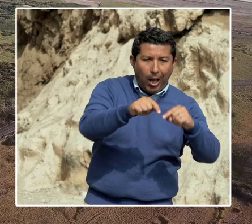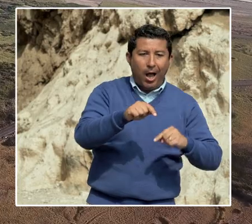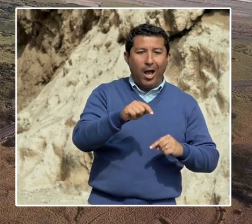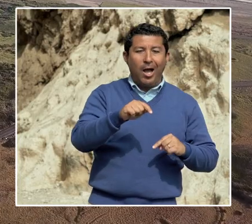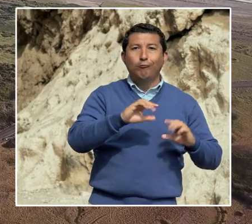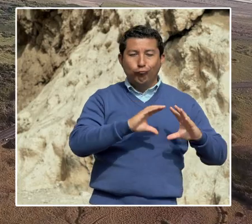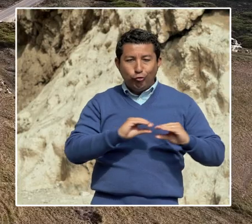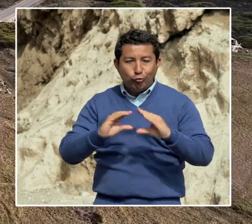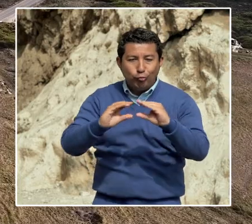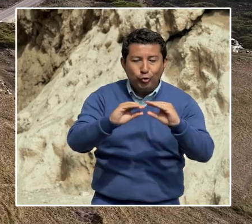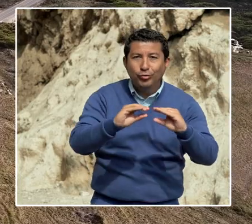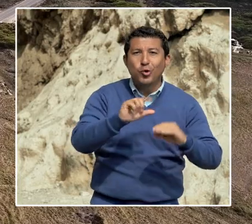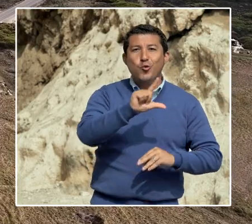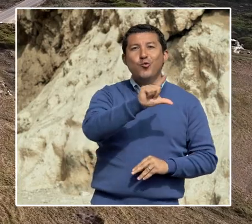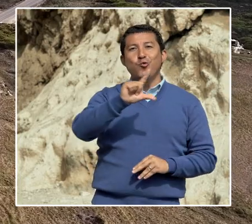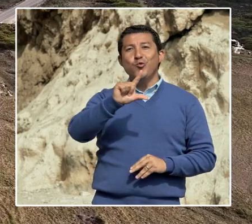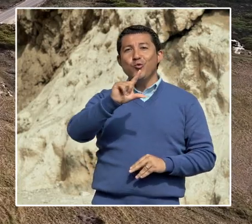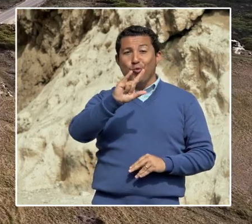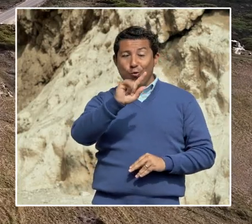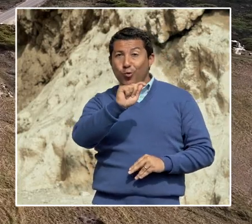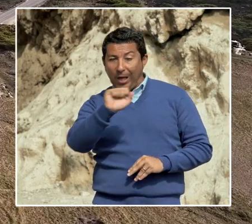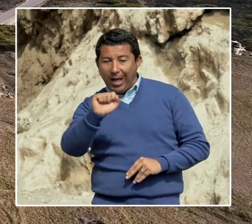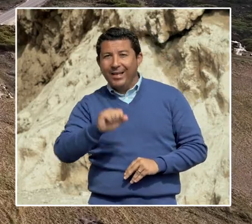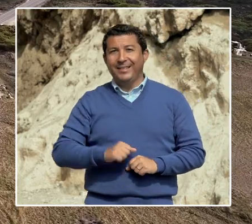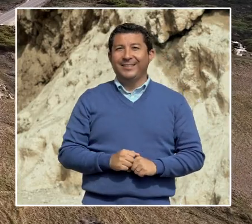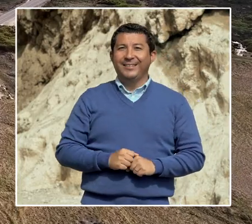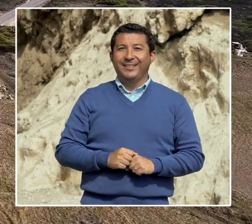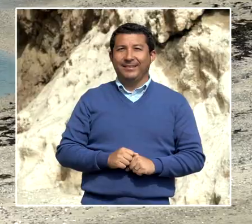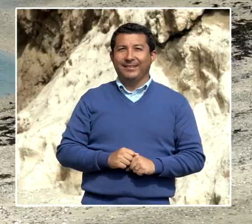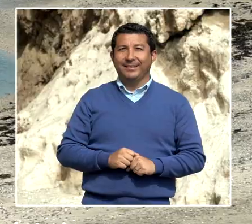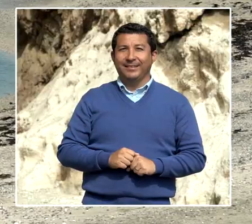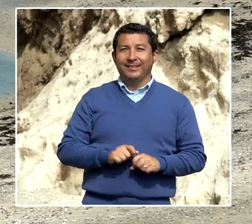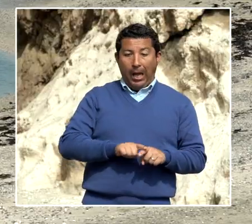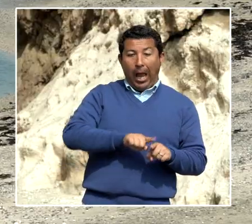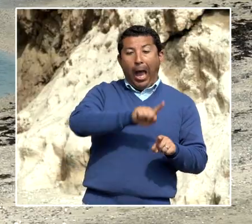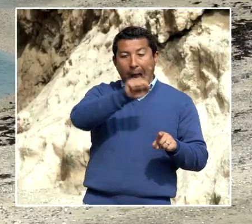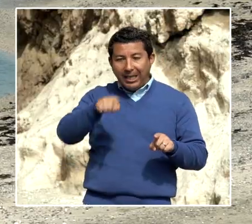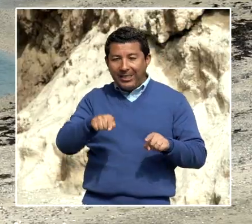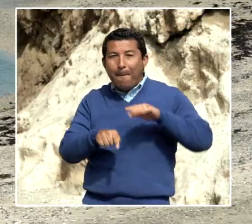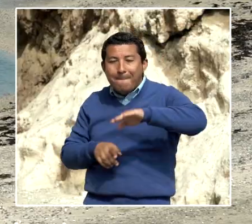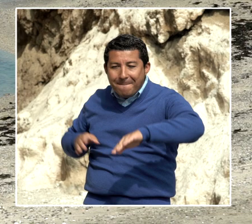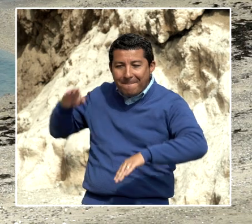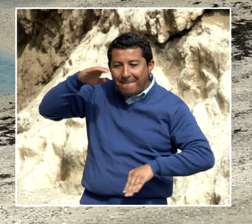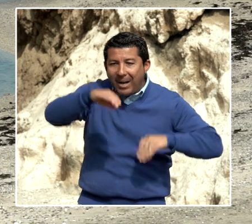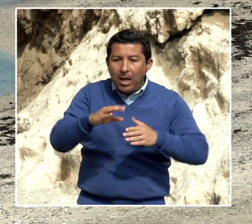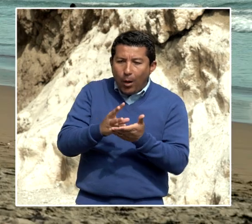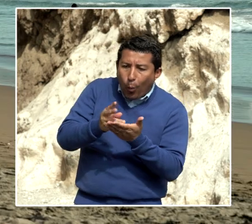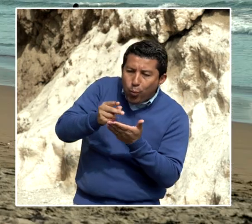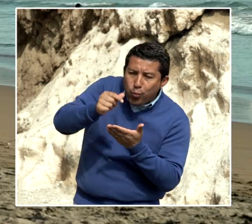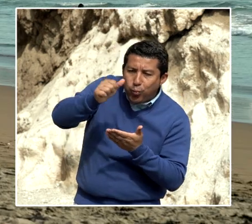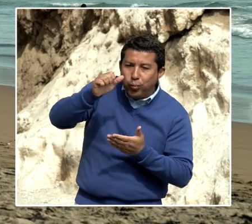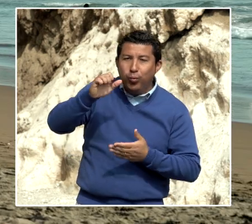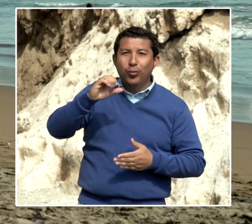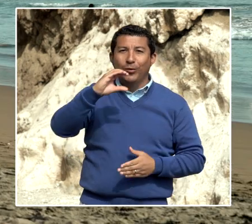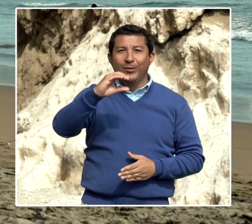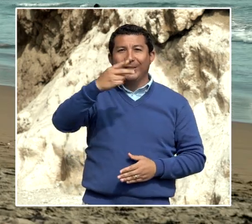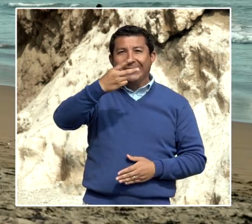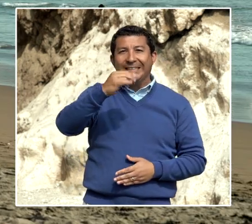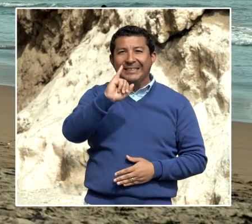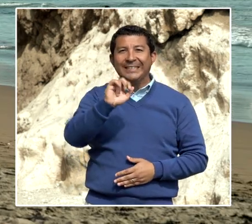encontramos el humedal de ayuda le siguen las playas arenosas como